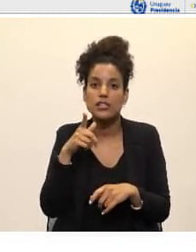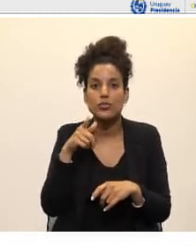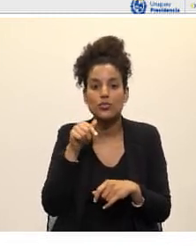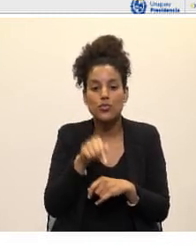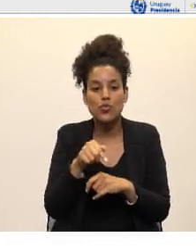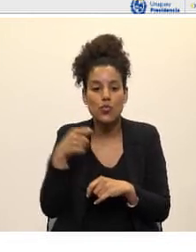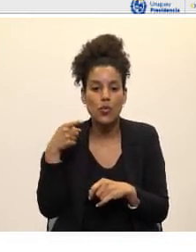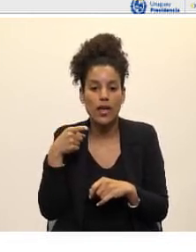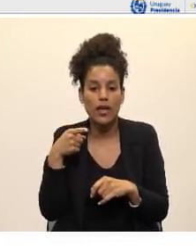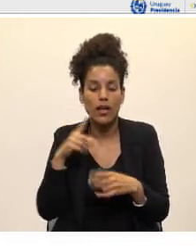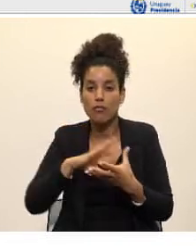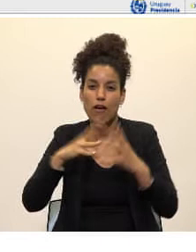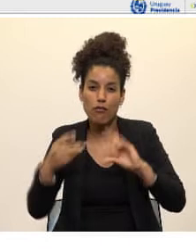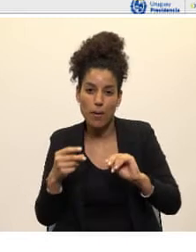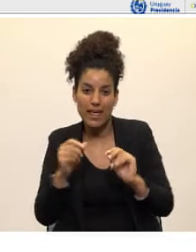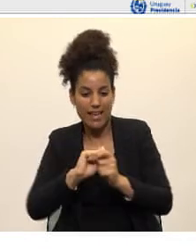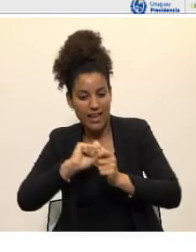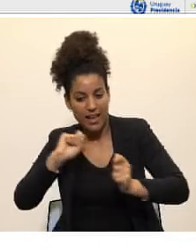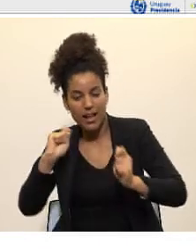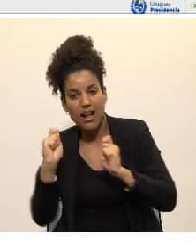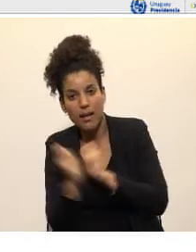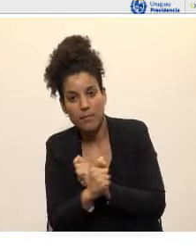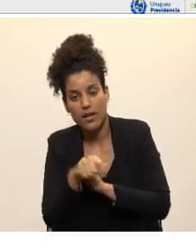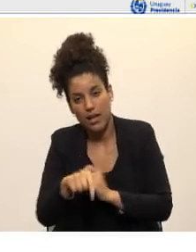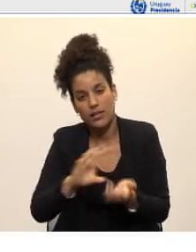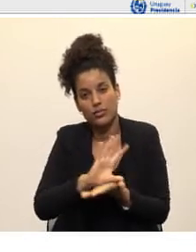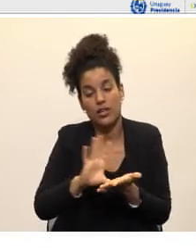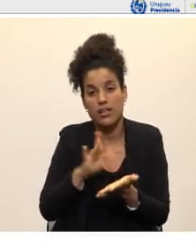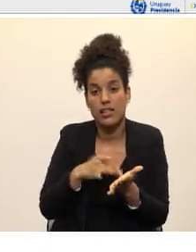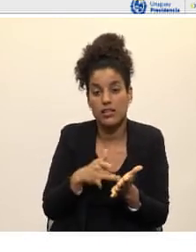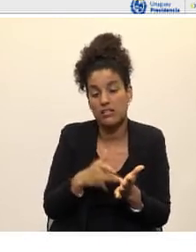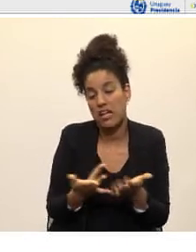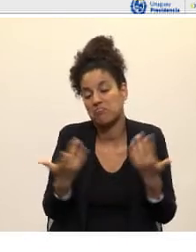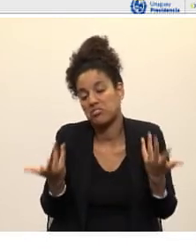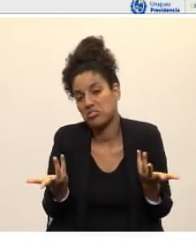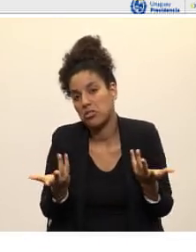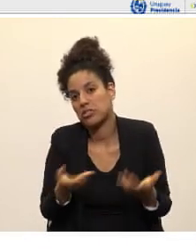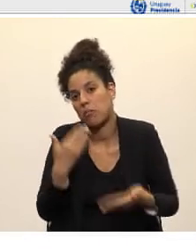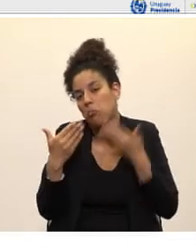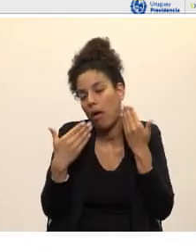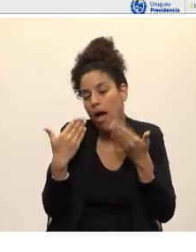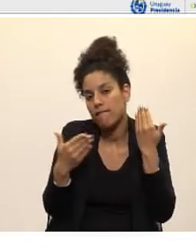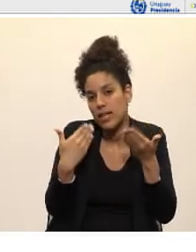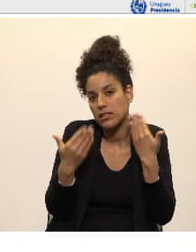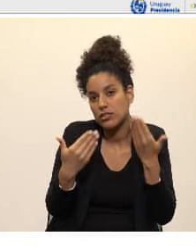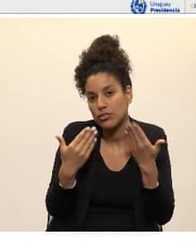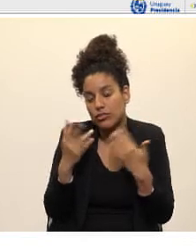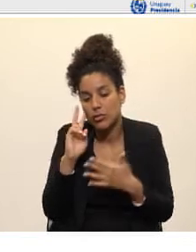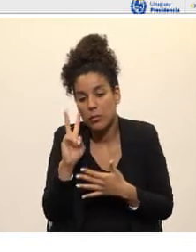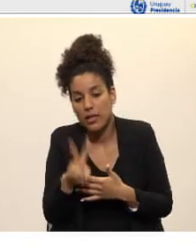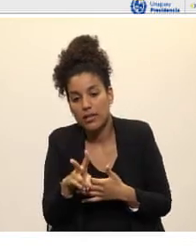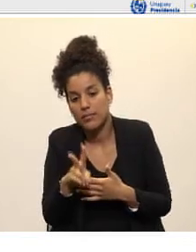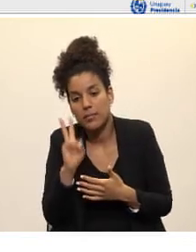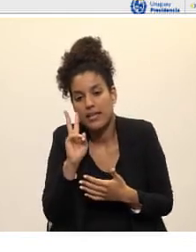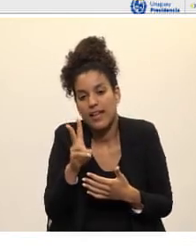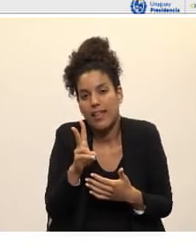la ciudadanía digital, porque si no estamos hablando simplemente de una mirada